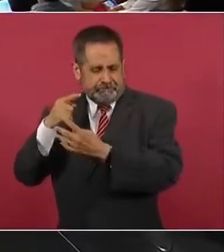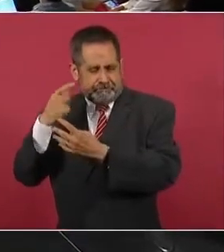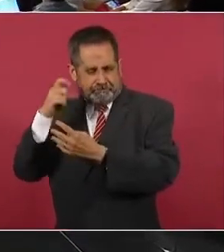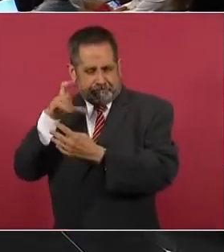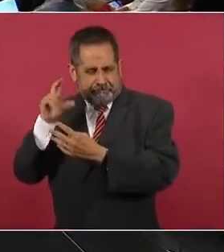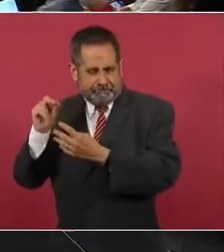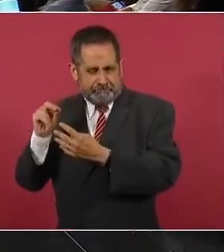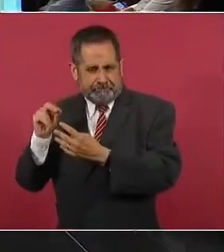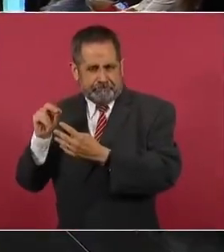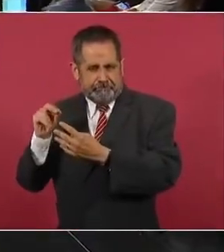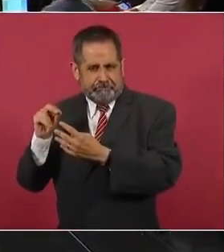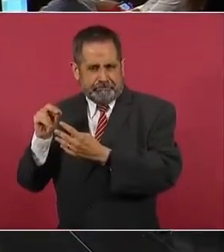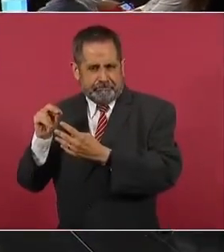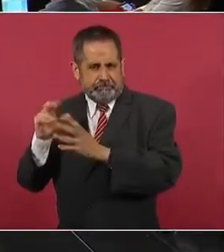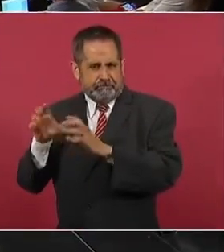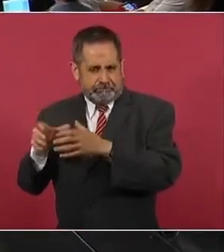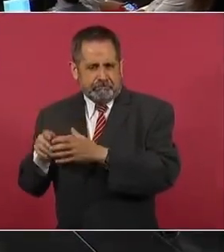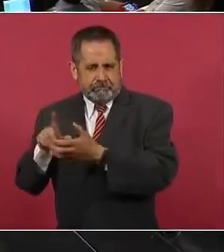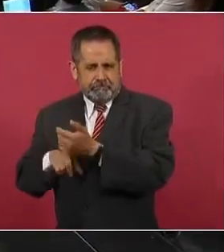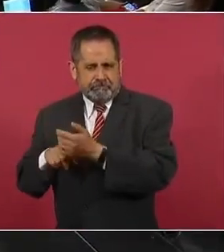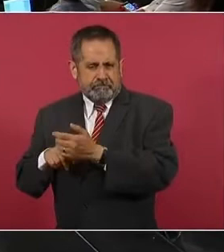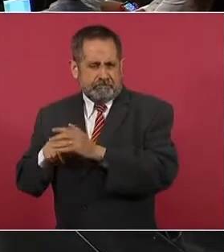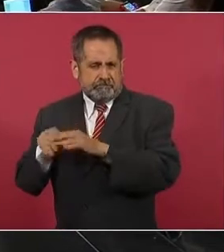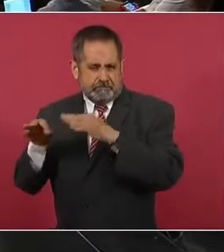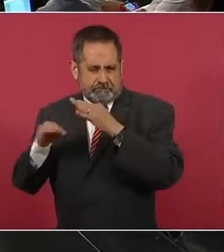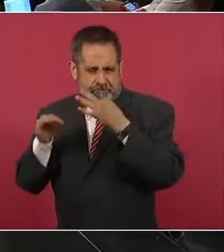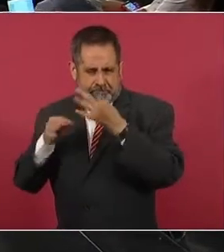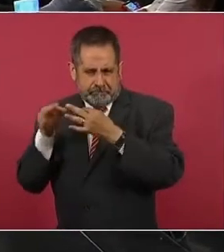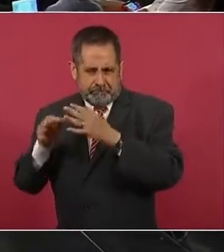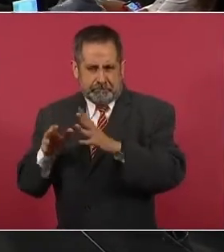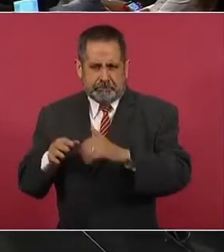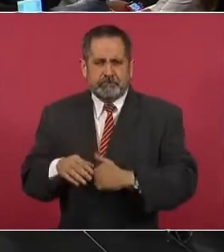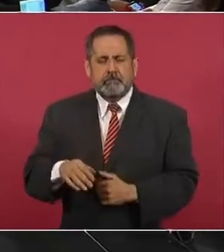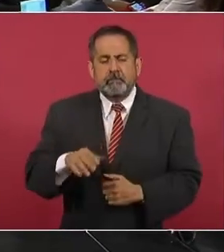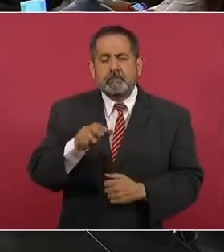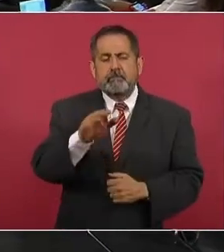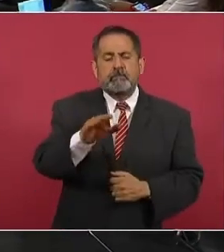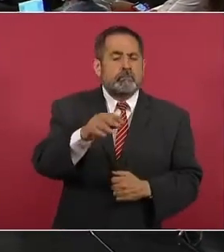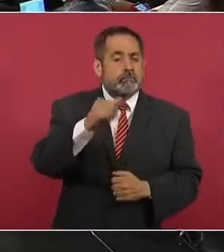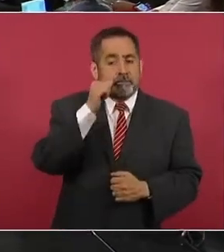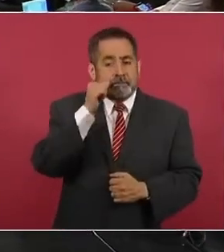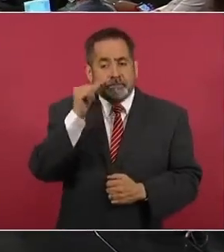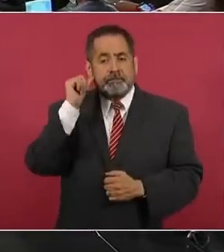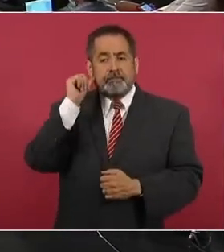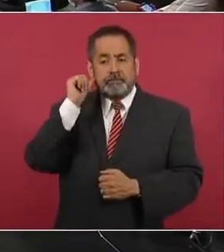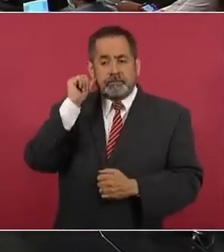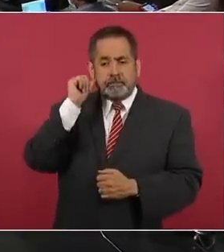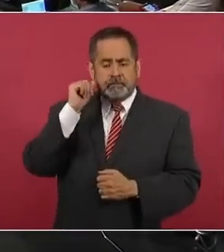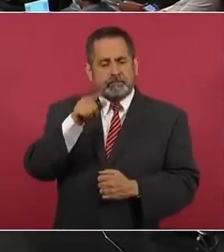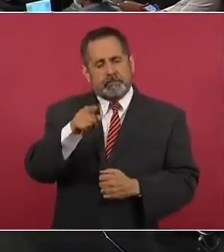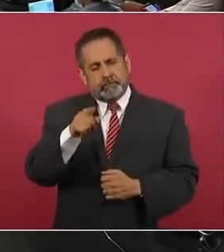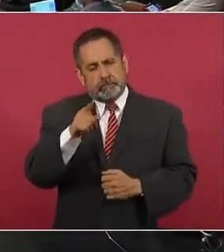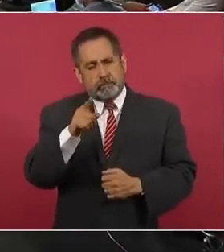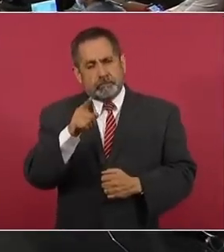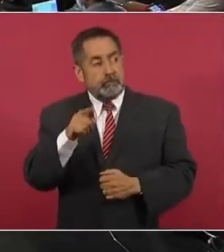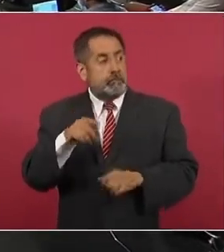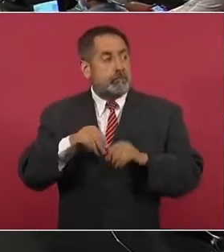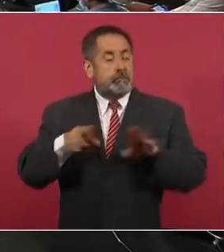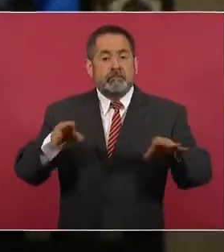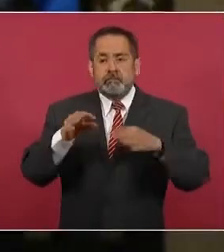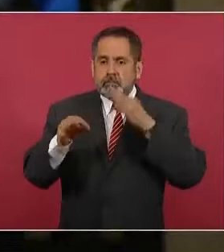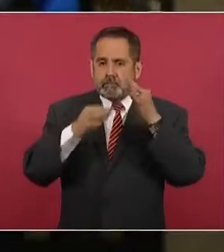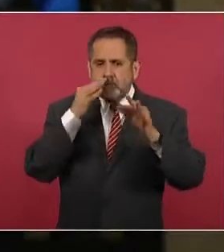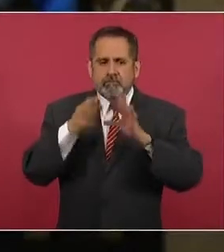Quintana Roo, petrolera. El día de ayer surgió una noticia